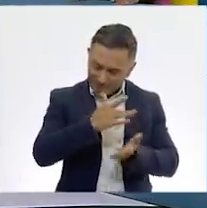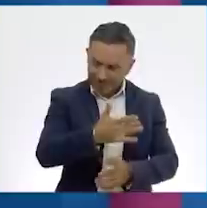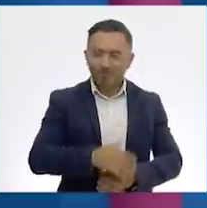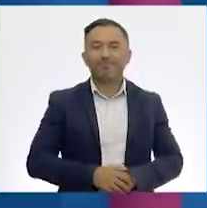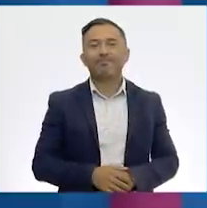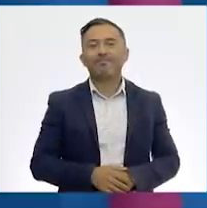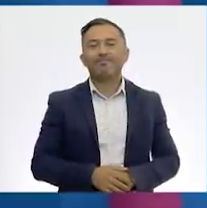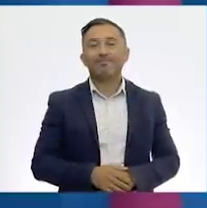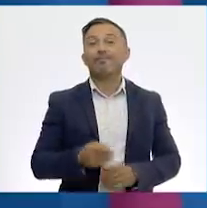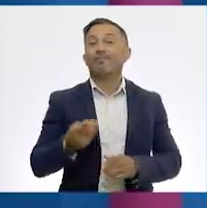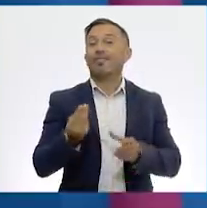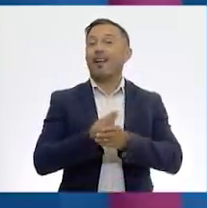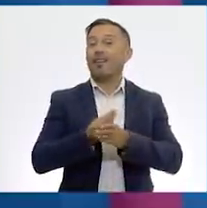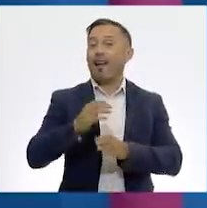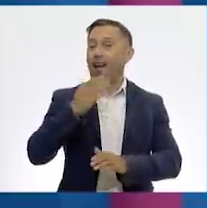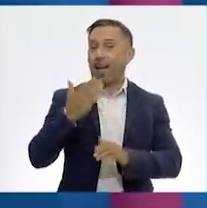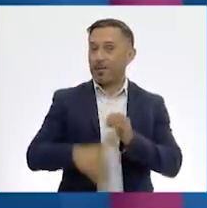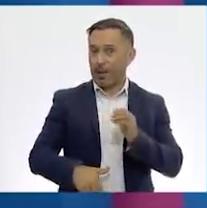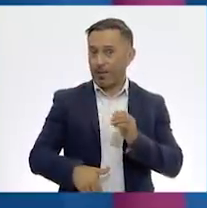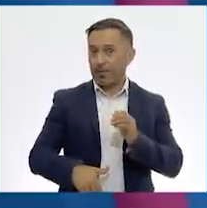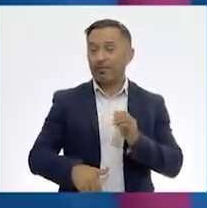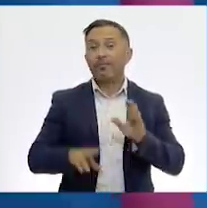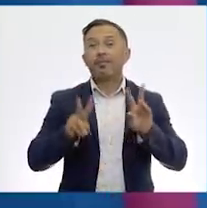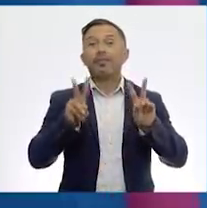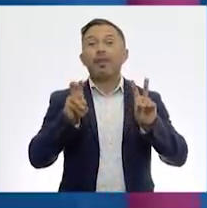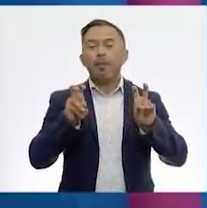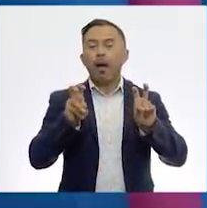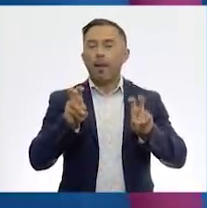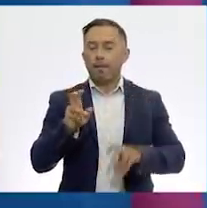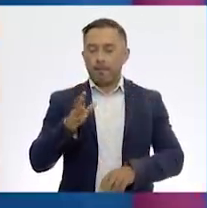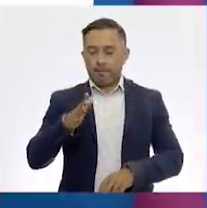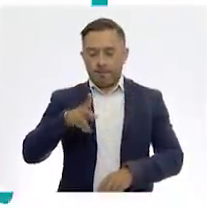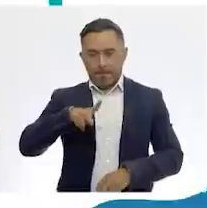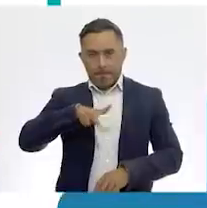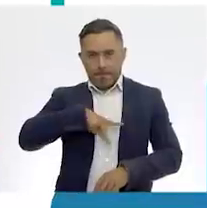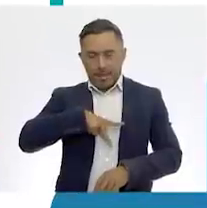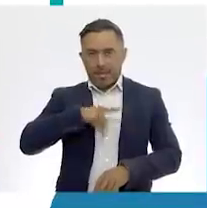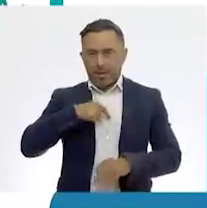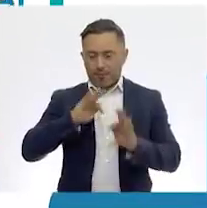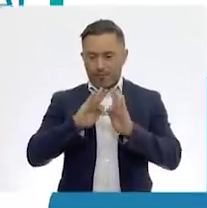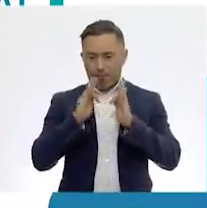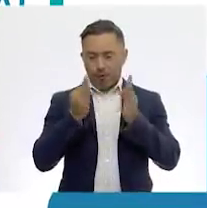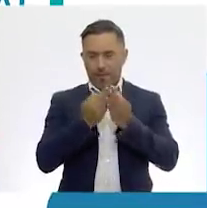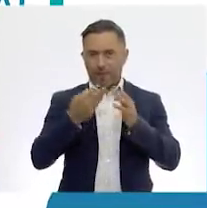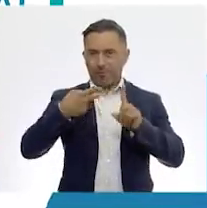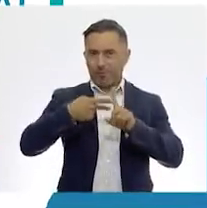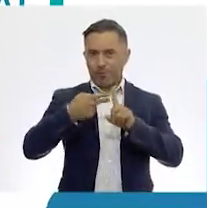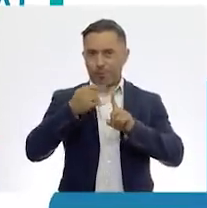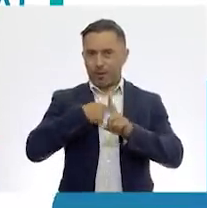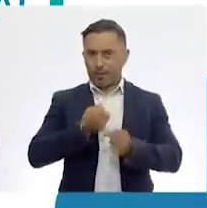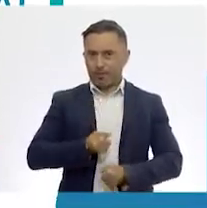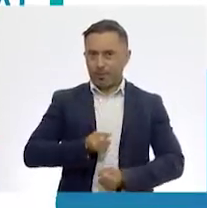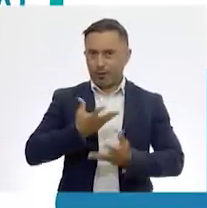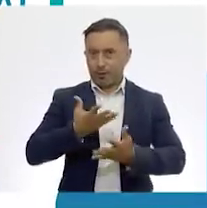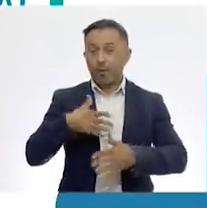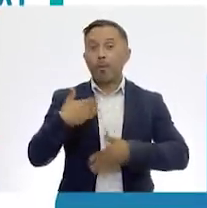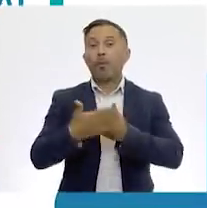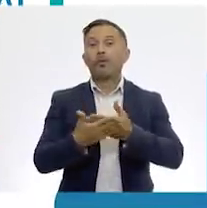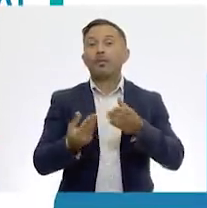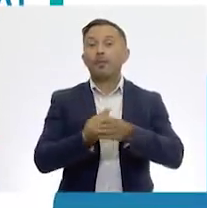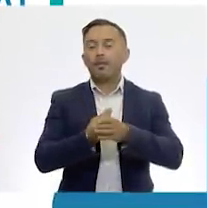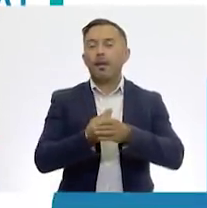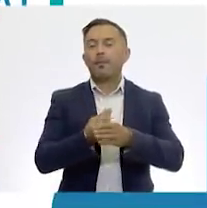Hemos terminado con mi expresión geométrica. Hasta la próxima. A continuación, educación socioemocional.